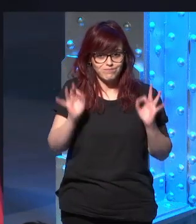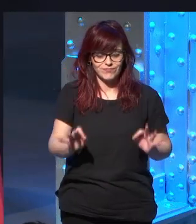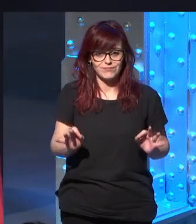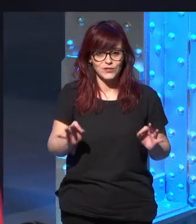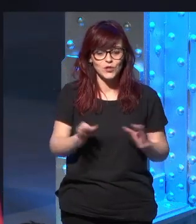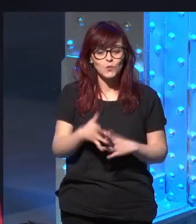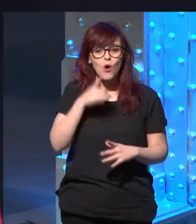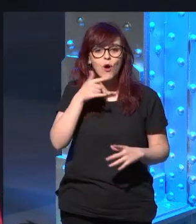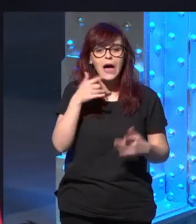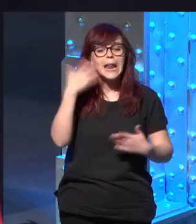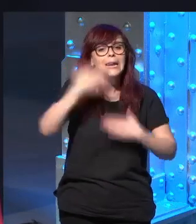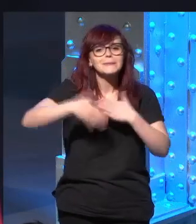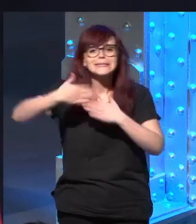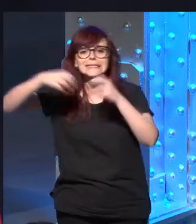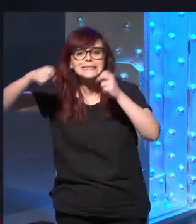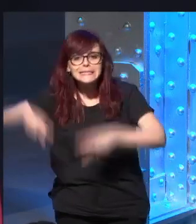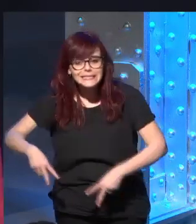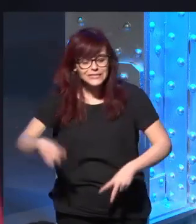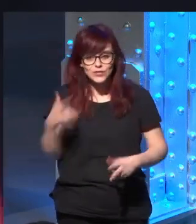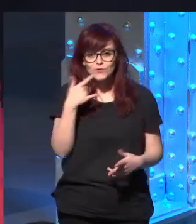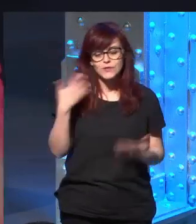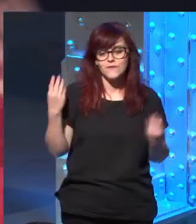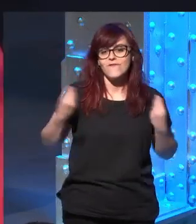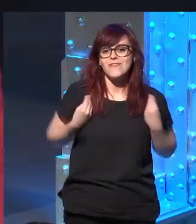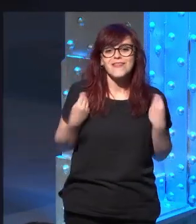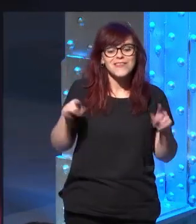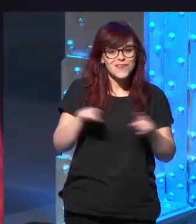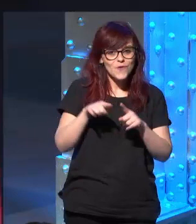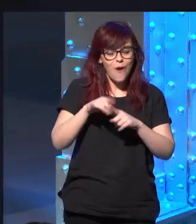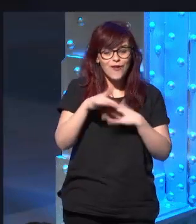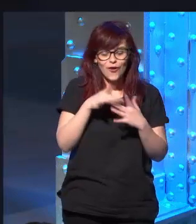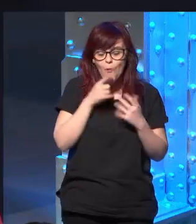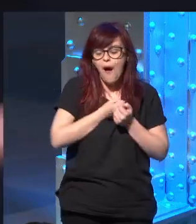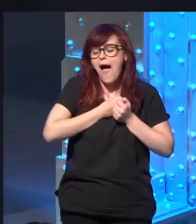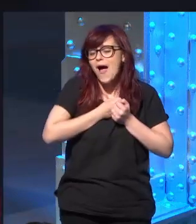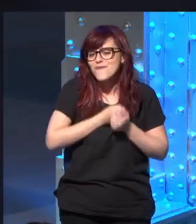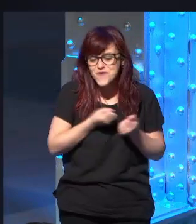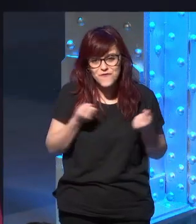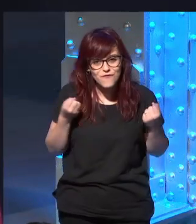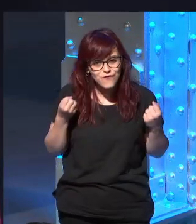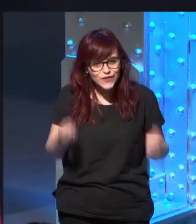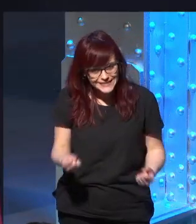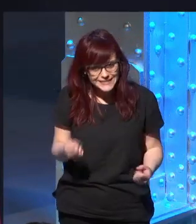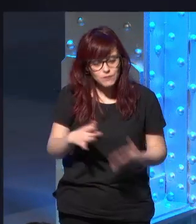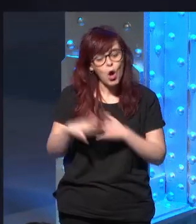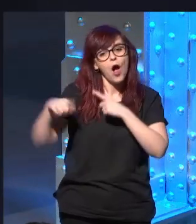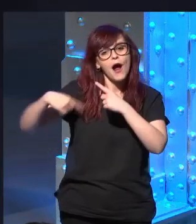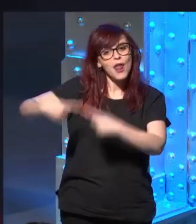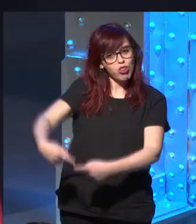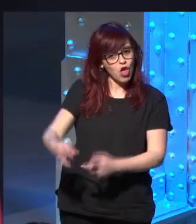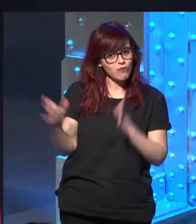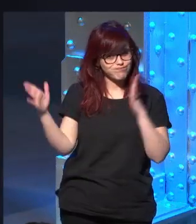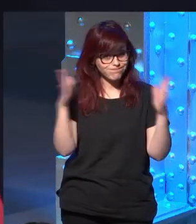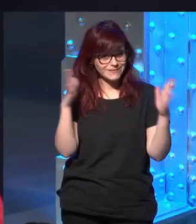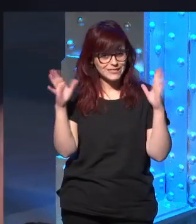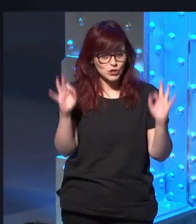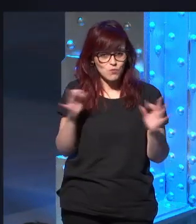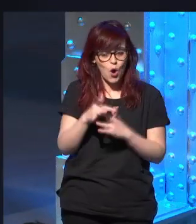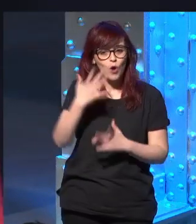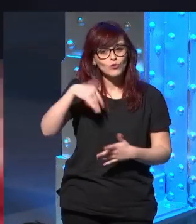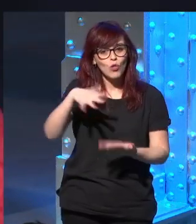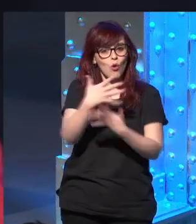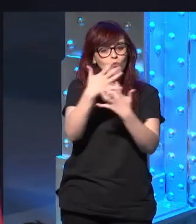de que no van a tener límites, de que toda la vida va a ser un envoltorio de amor, sobre todo una cierta generación, ¿no? Que estamos